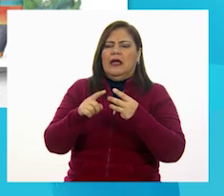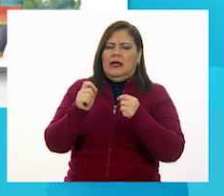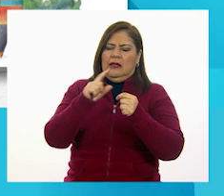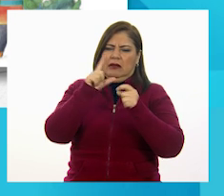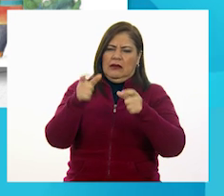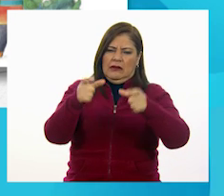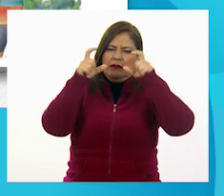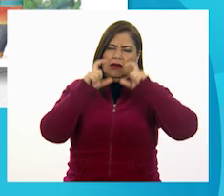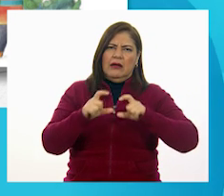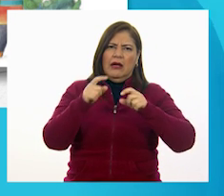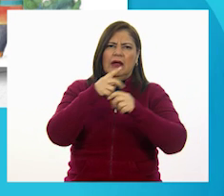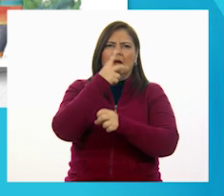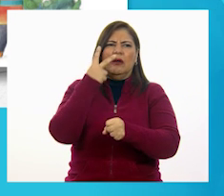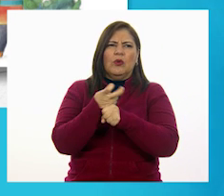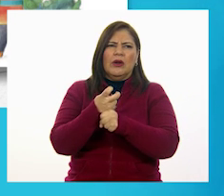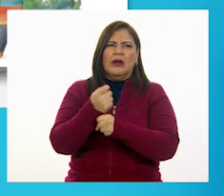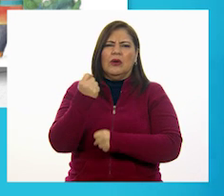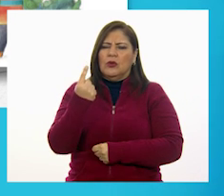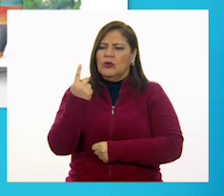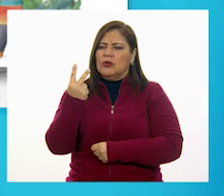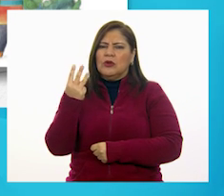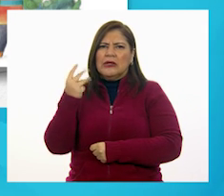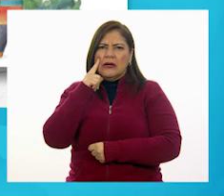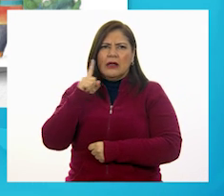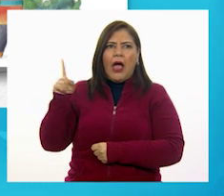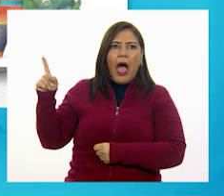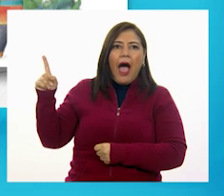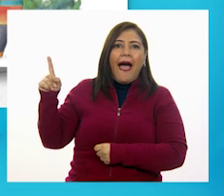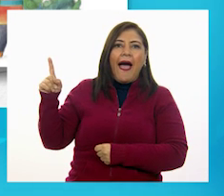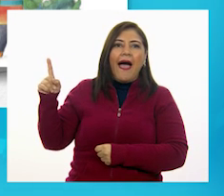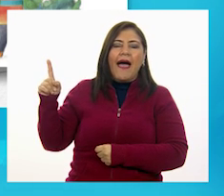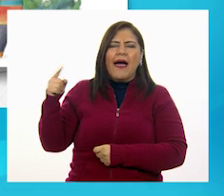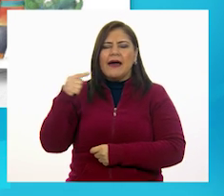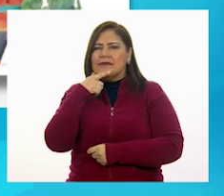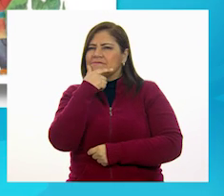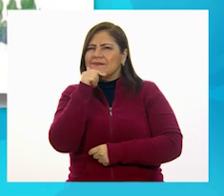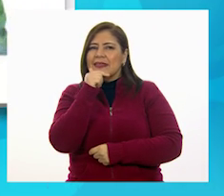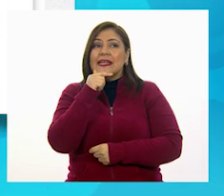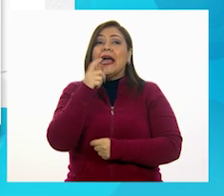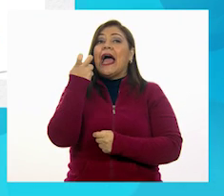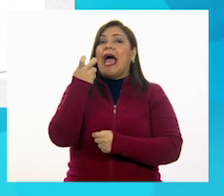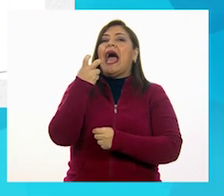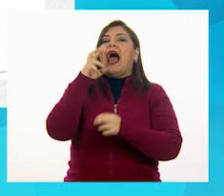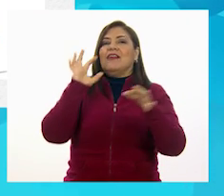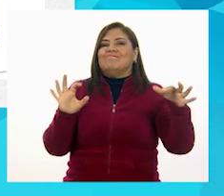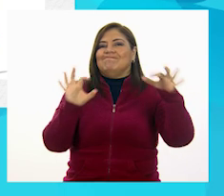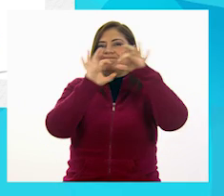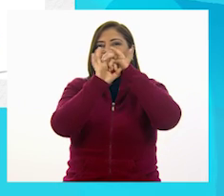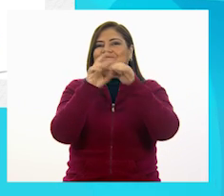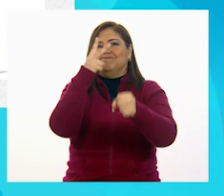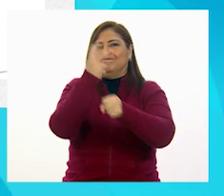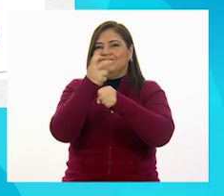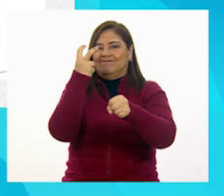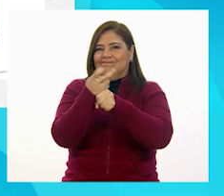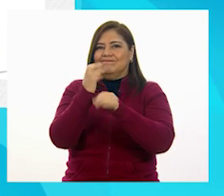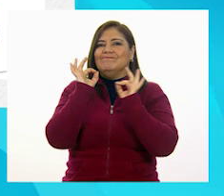son dos niños, Juan Carlos y Andrés. Y ahí está María Elena. ¡La segunda! Y a ver, ¿y